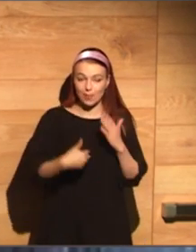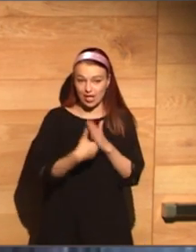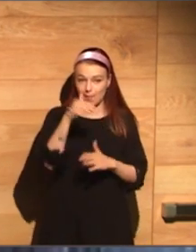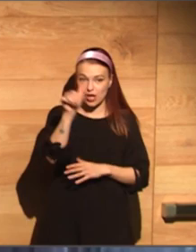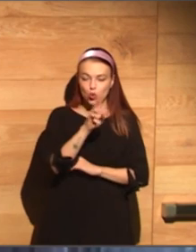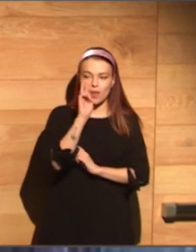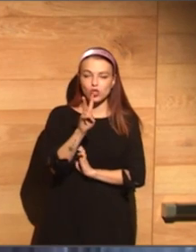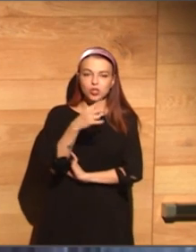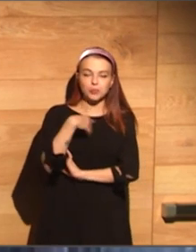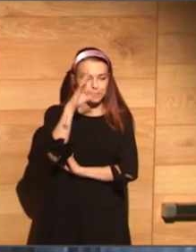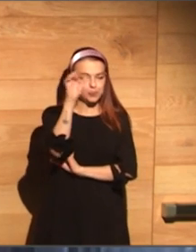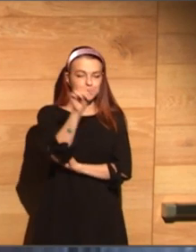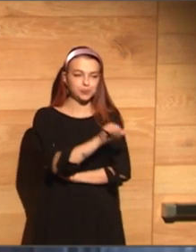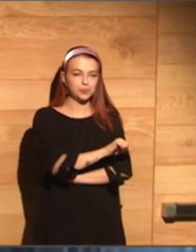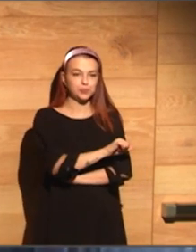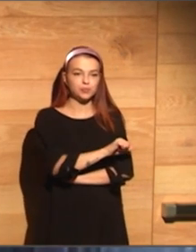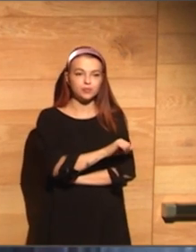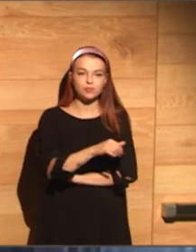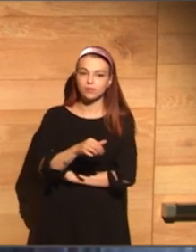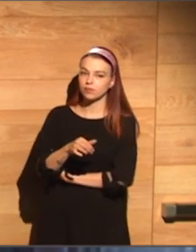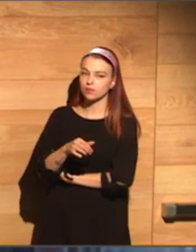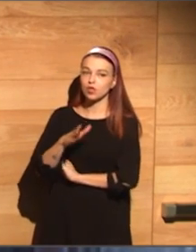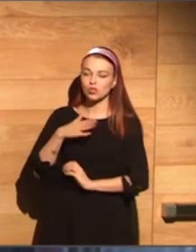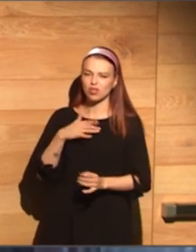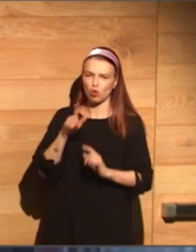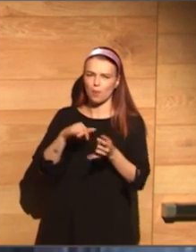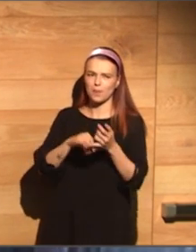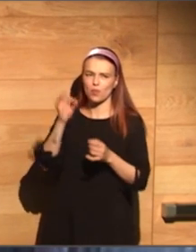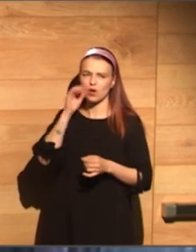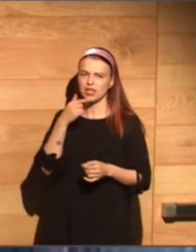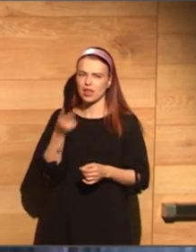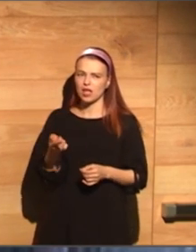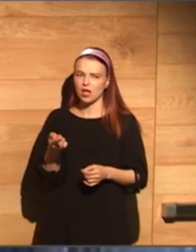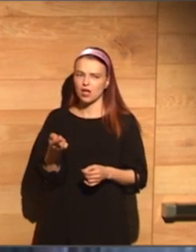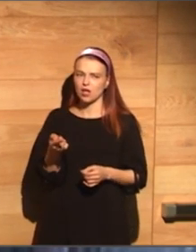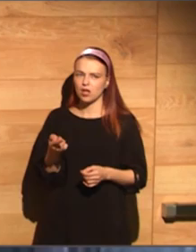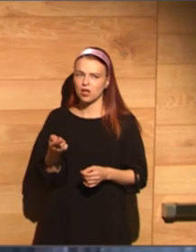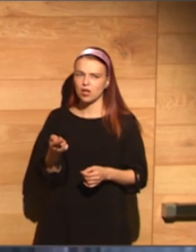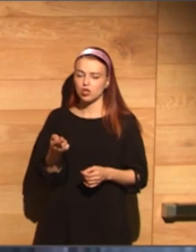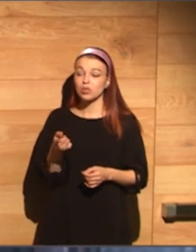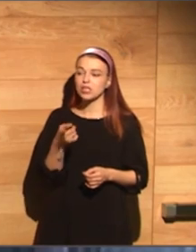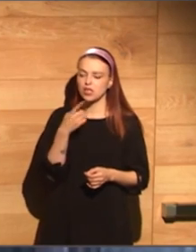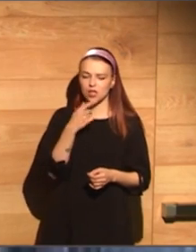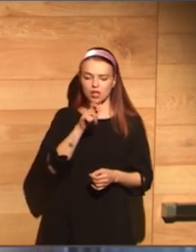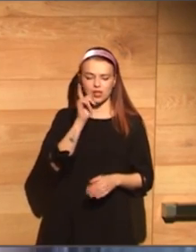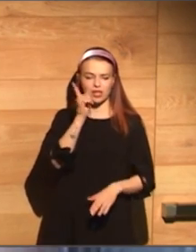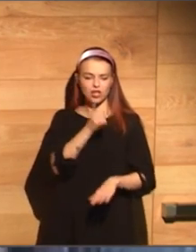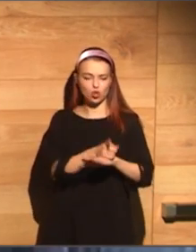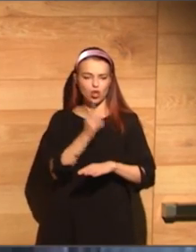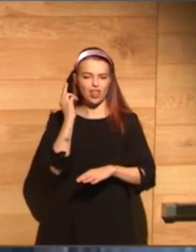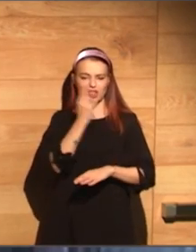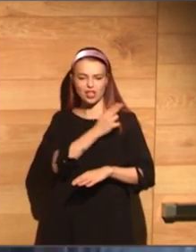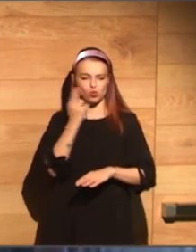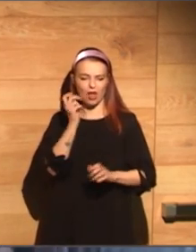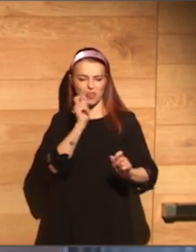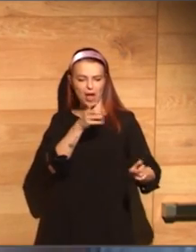cuando la estaba viendo, y se lo dije así a mi mujer, es a este hombre que le vino la censura, ¿no? Y lo primero que me dijo